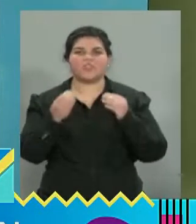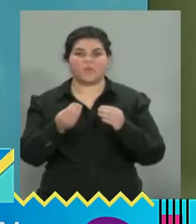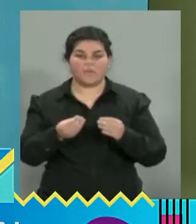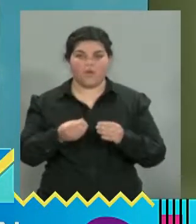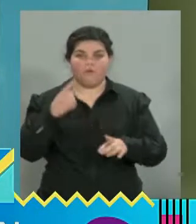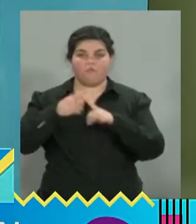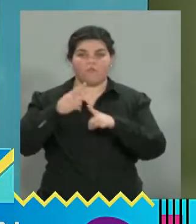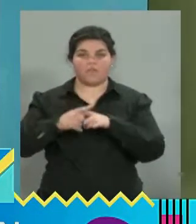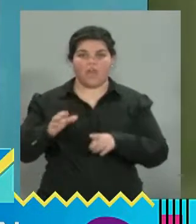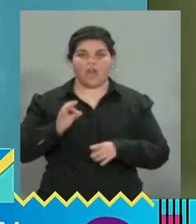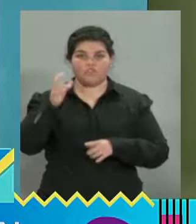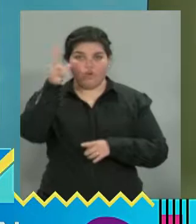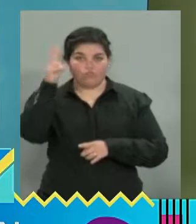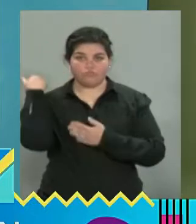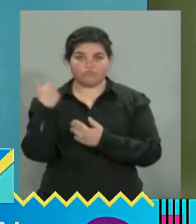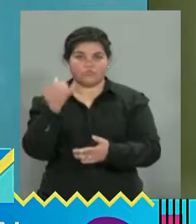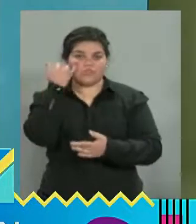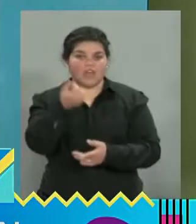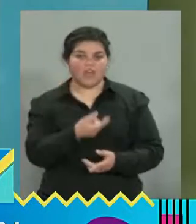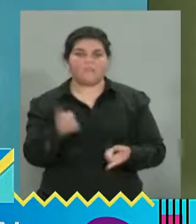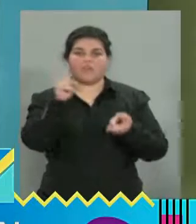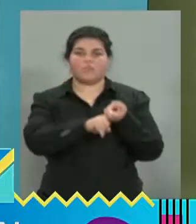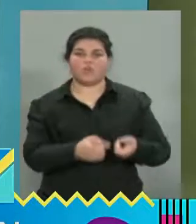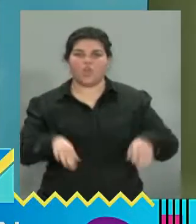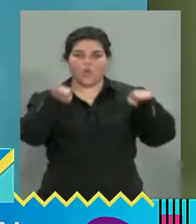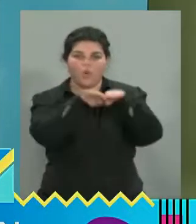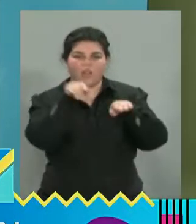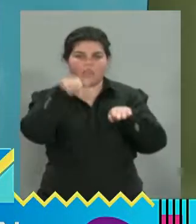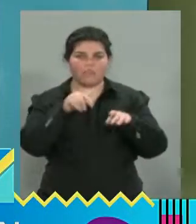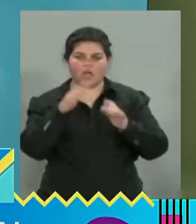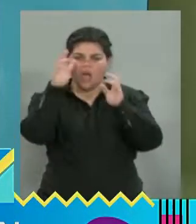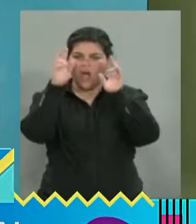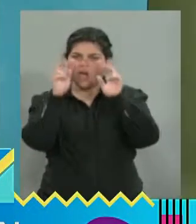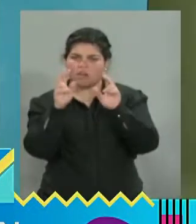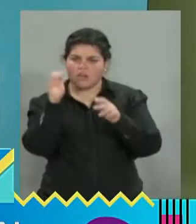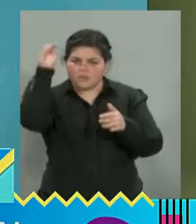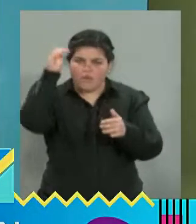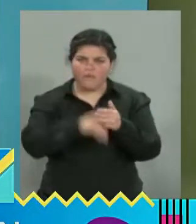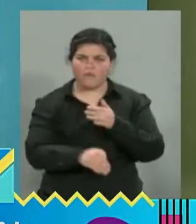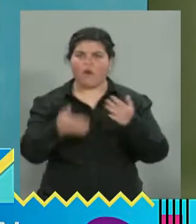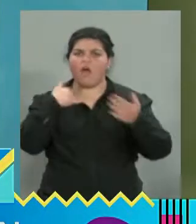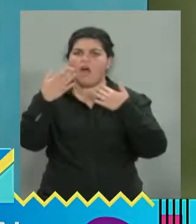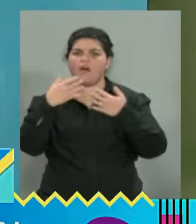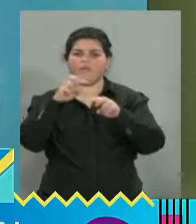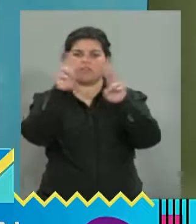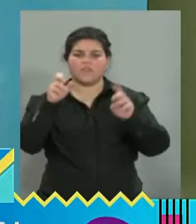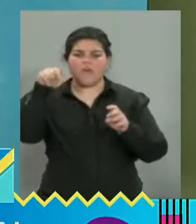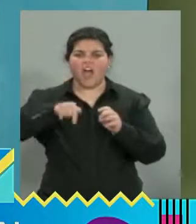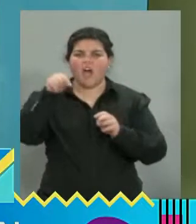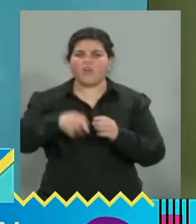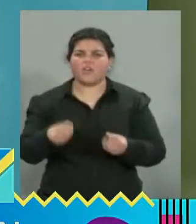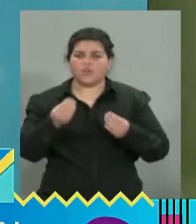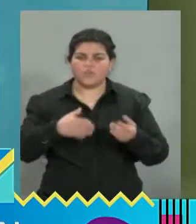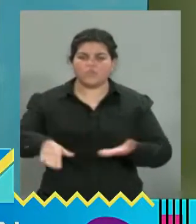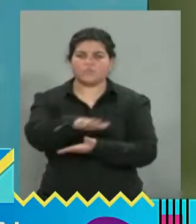Matrimonio Igualitario. Ya nos empezamos a ir mucho más allá en este análisis, en esta charla, que tiene que ver con qué pasa hoy con la